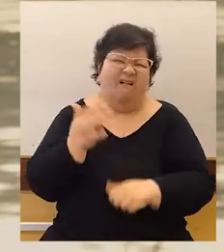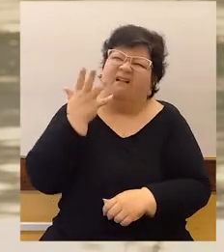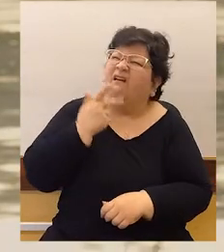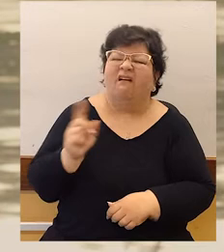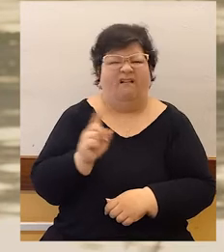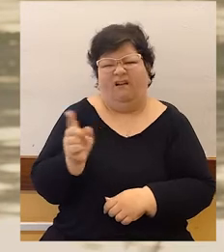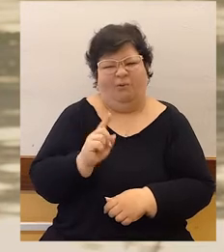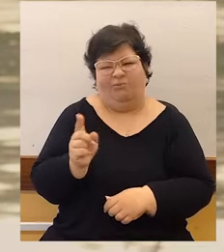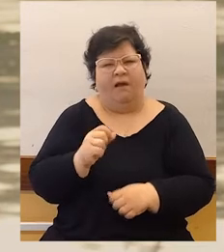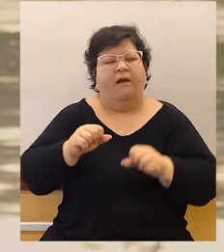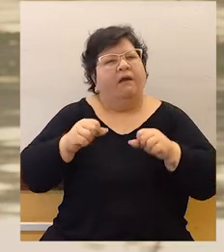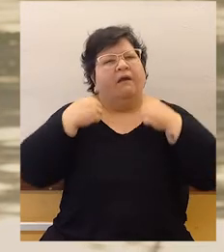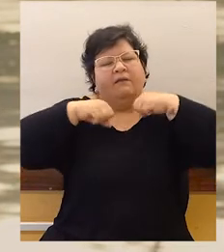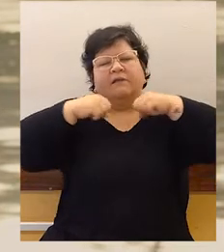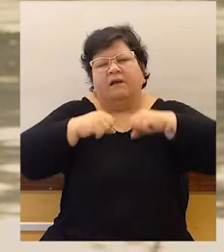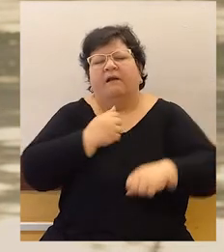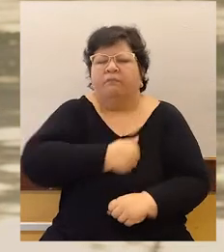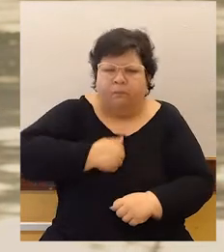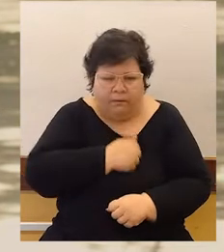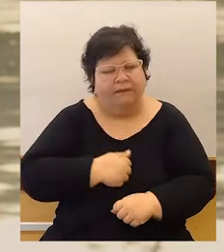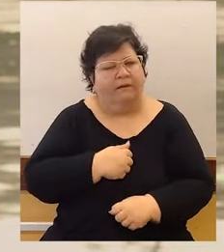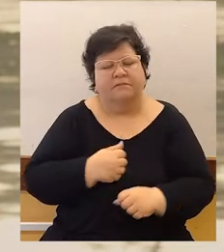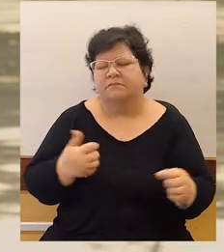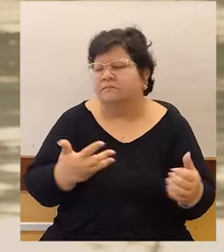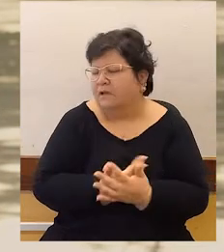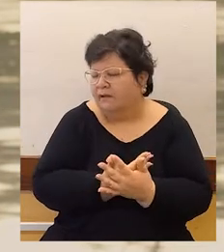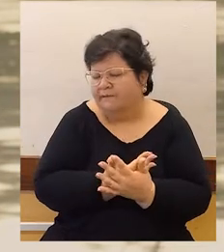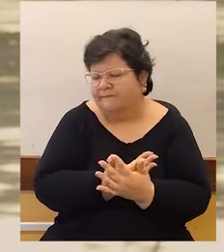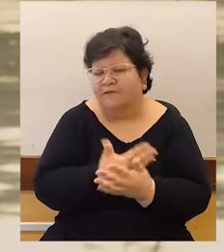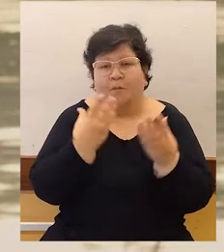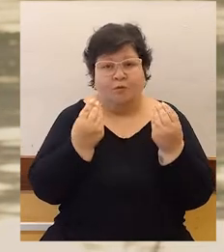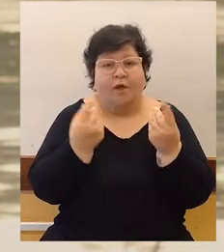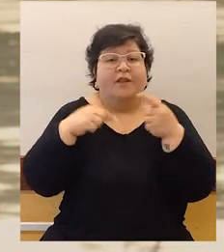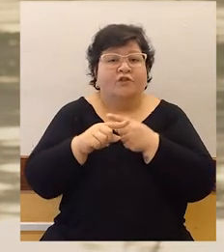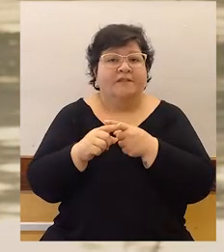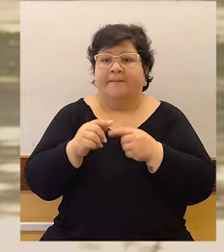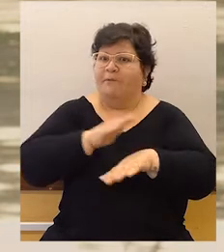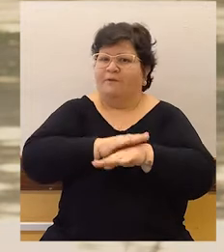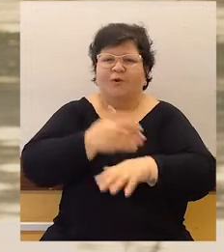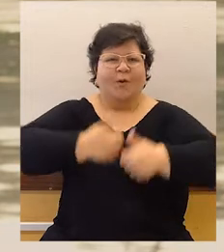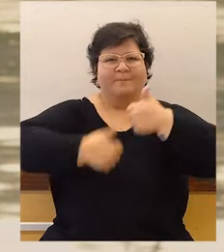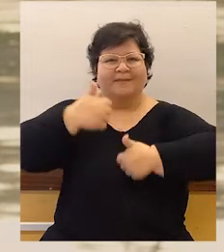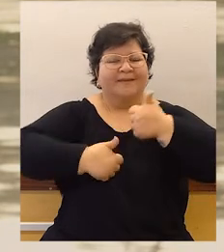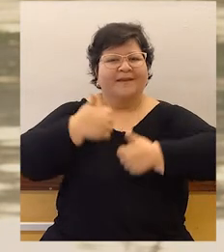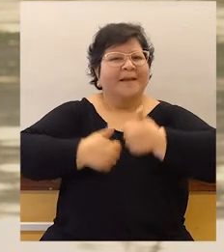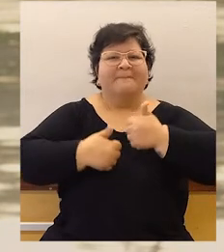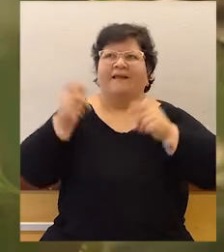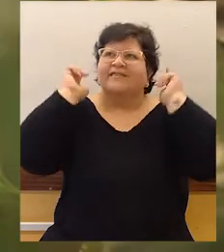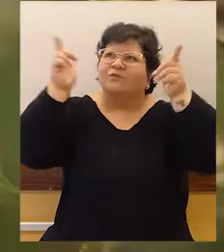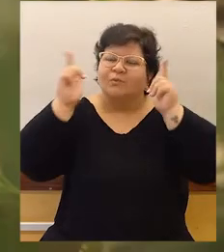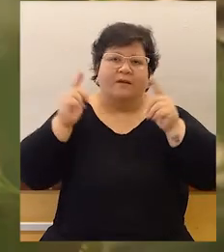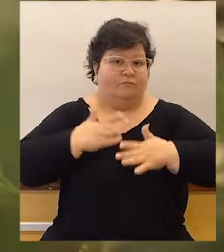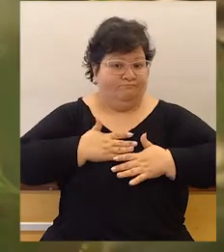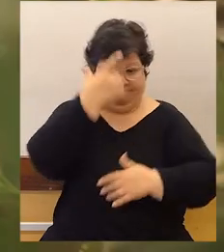entrenar porque los entrenamientos son dolorosos y muy sacrificados y la hora de competir es un momento para disfrutar. En